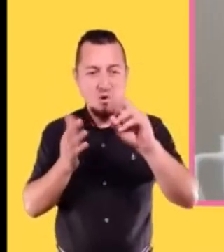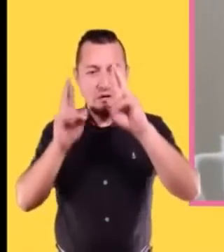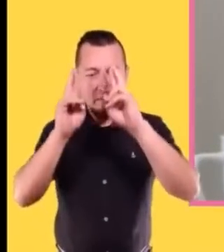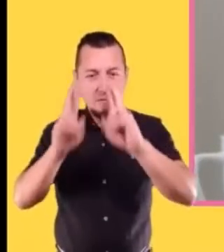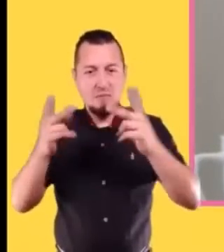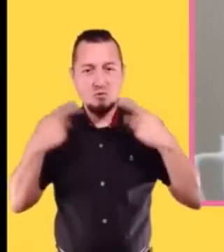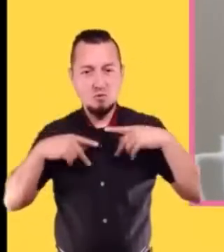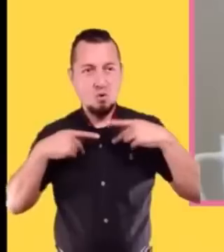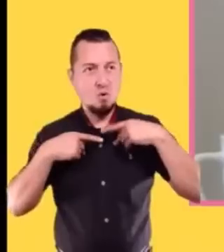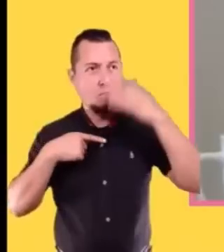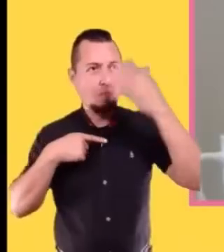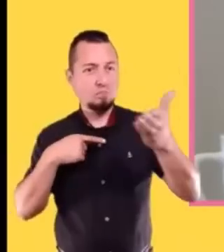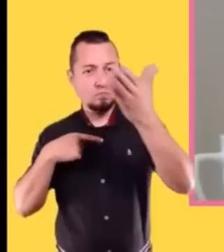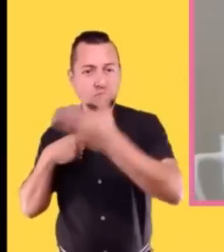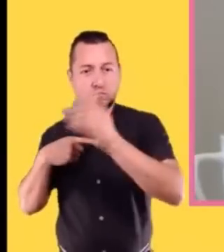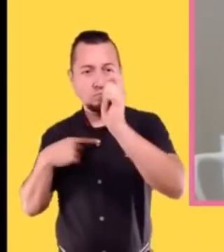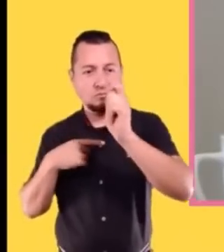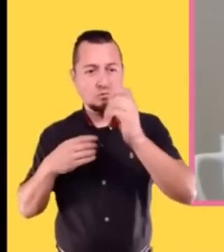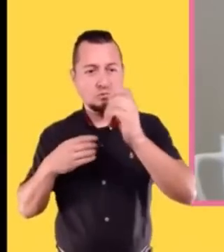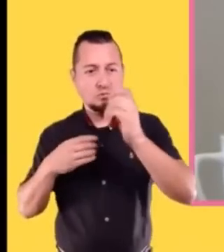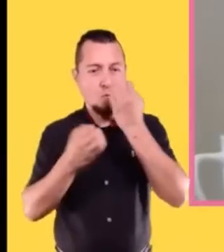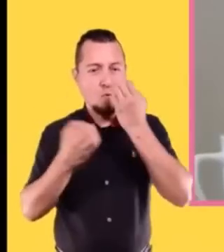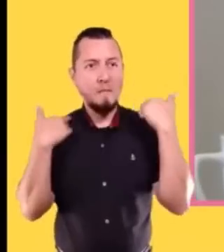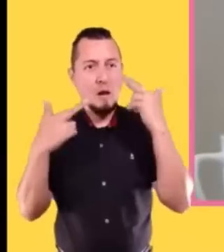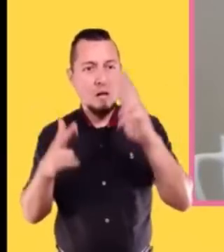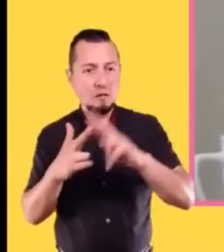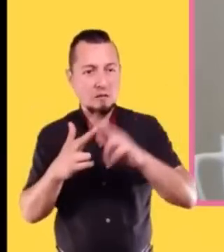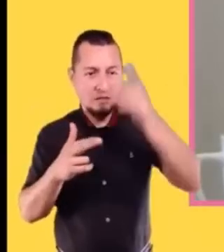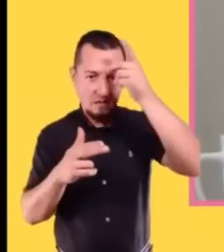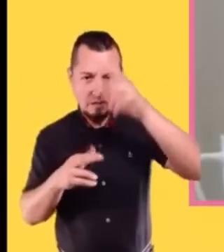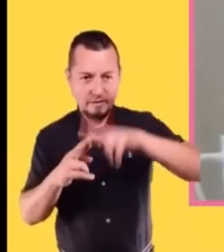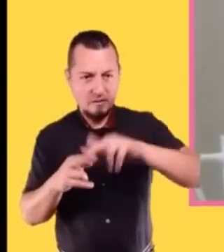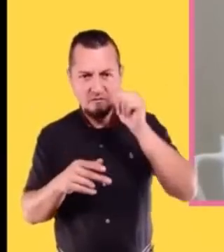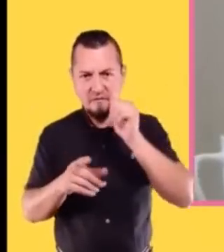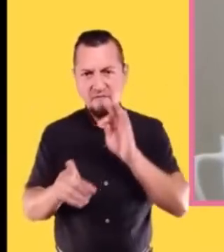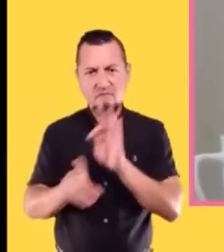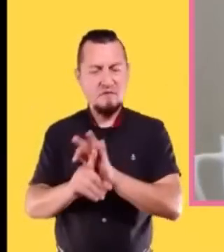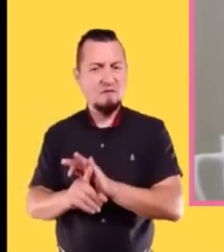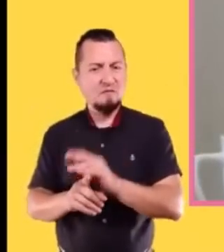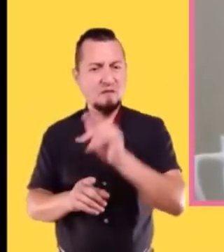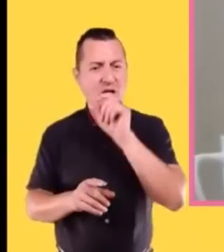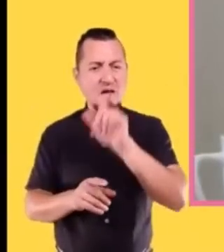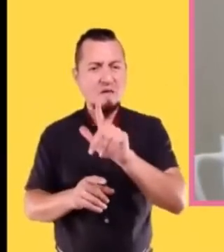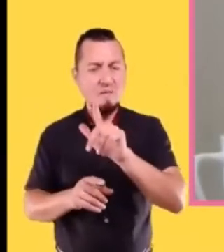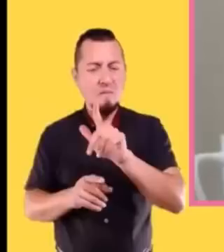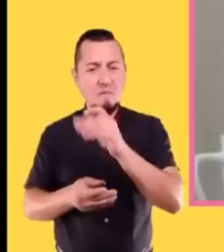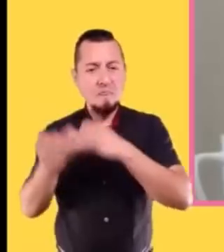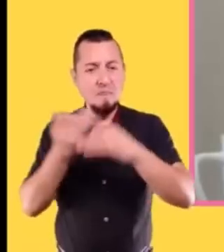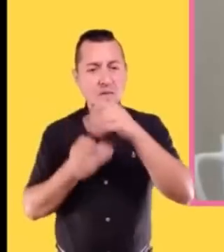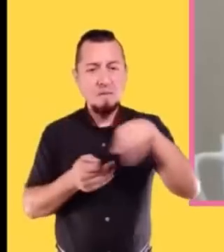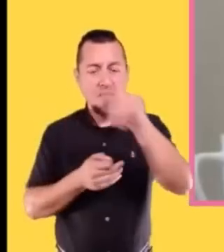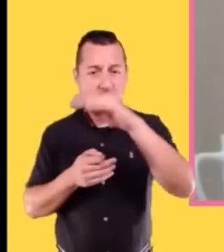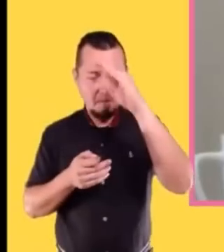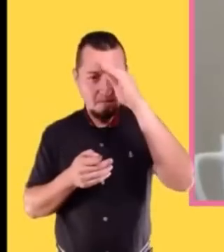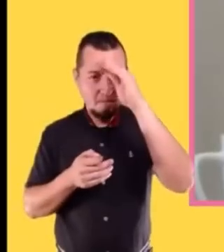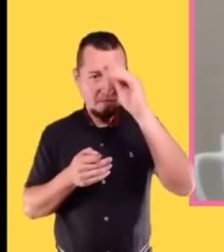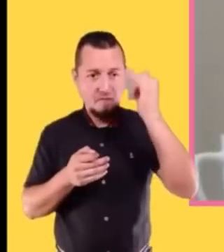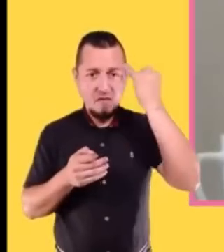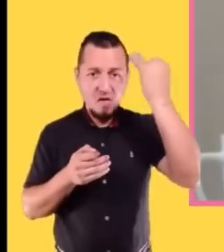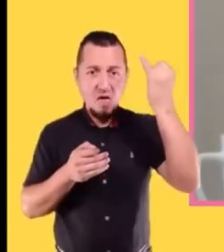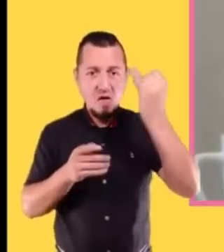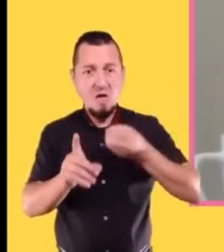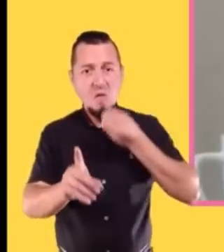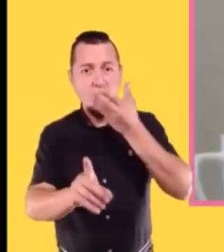de cada comunidad educativa. Eso es lo que hemos defendido en Jalisco. El problema es que luego se ha querido definir el tema de la nueva escuela